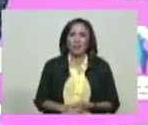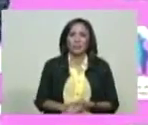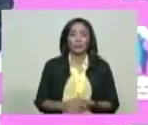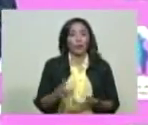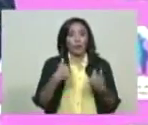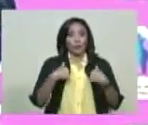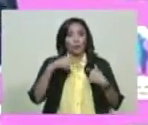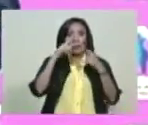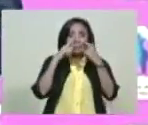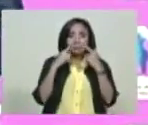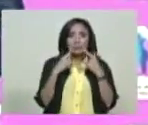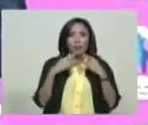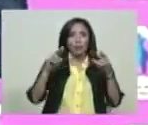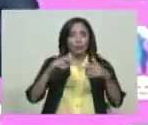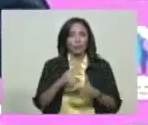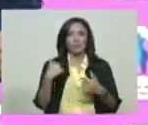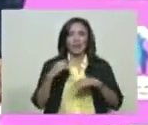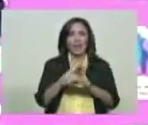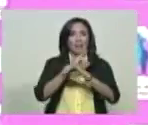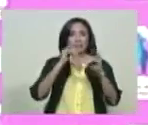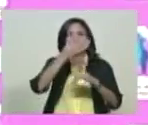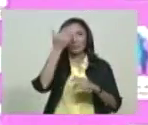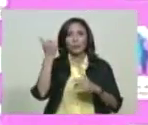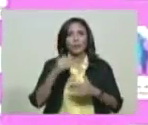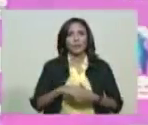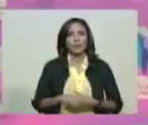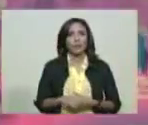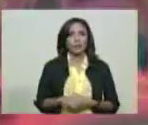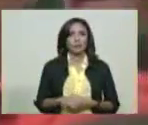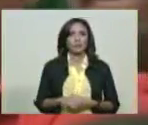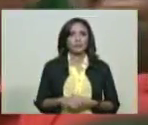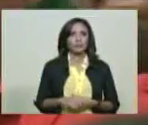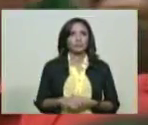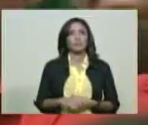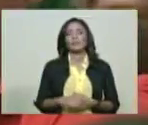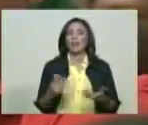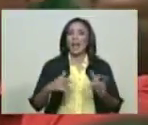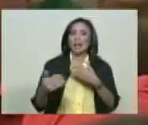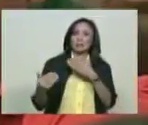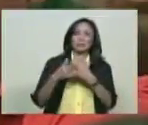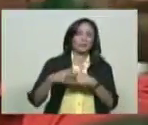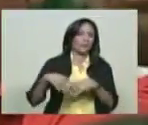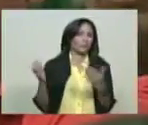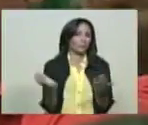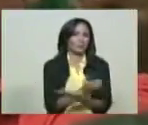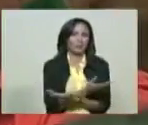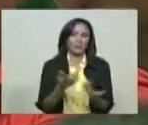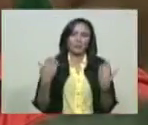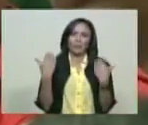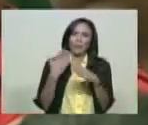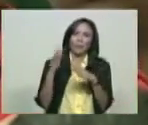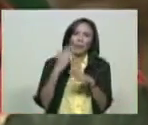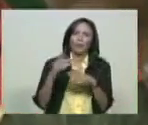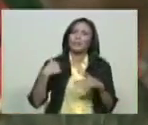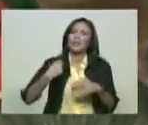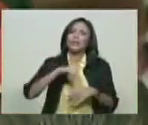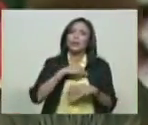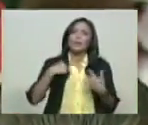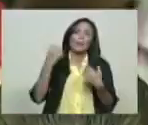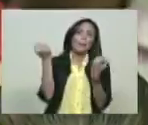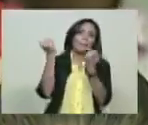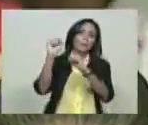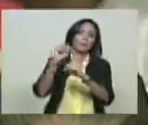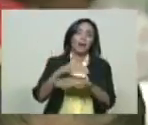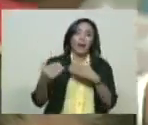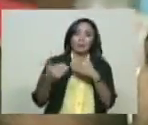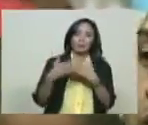lloriqueando a mí a veces ni los nombró ya no me ven lloriqueando frente al imperialismo que nos agrega nos toca a nosotros producir con la agresión